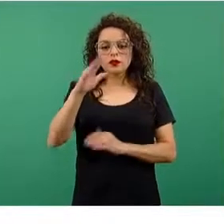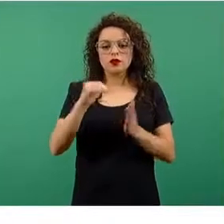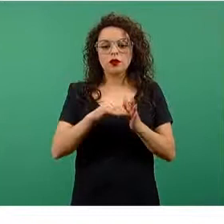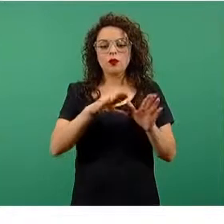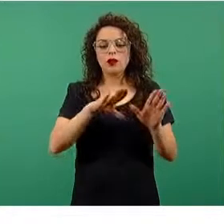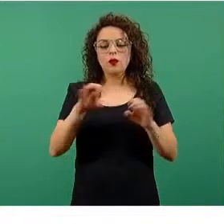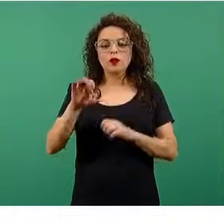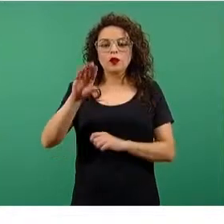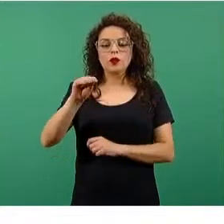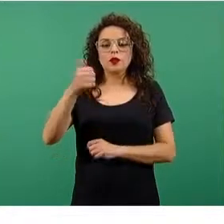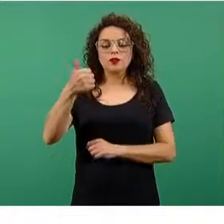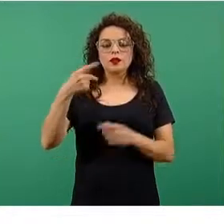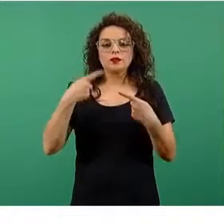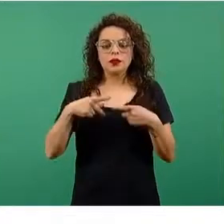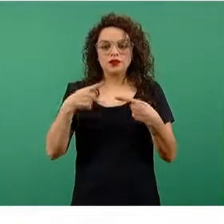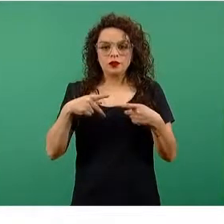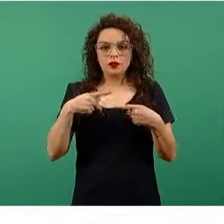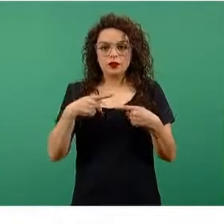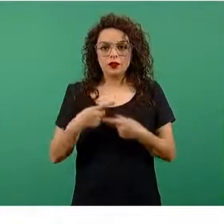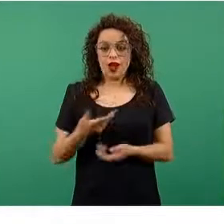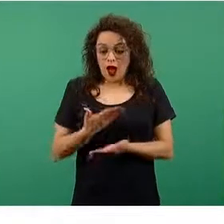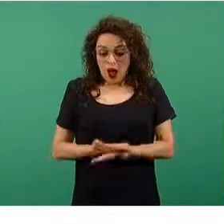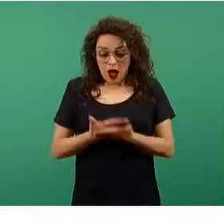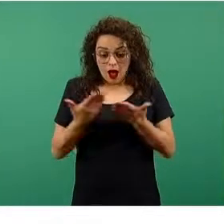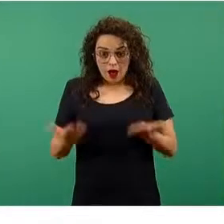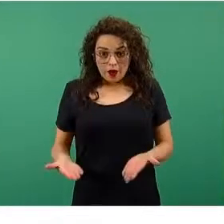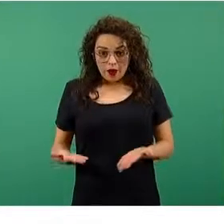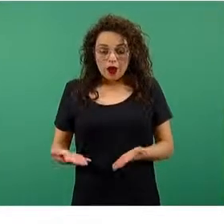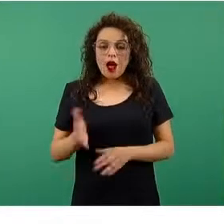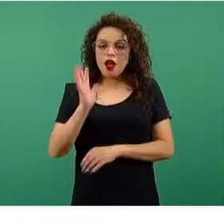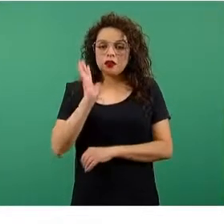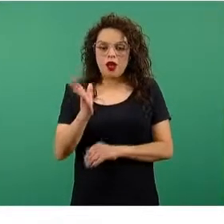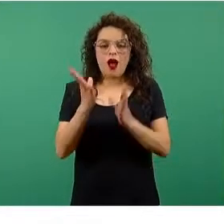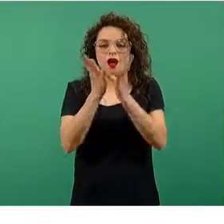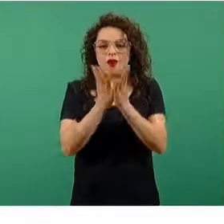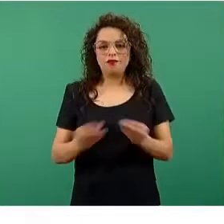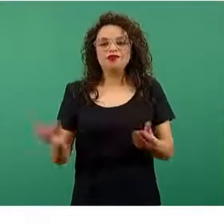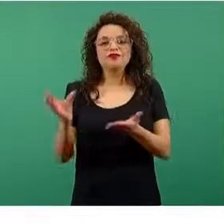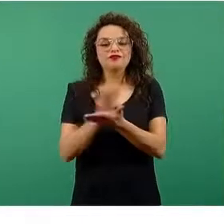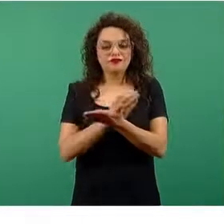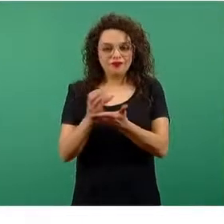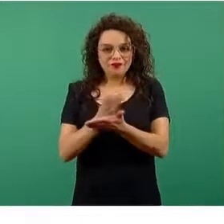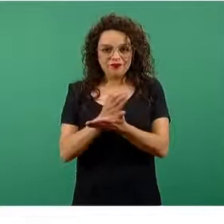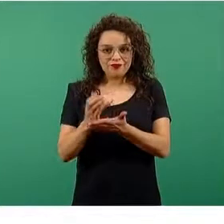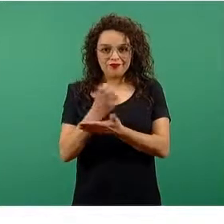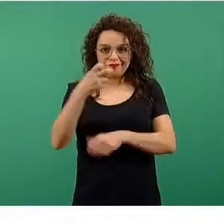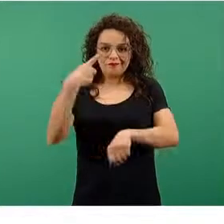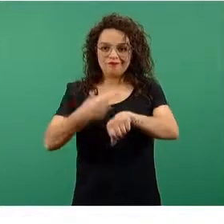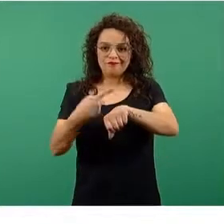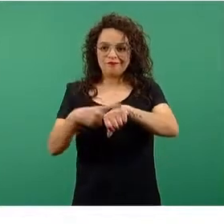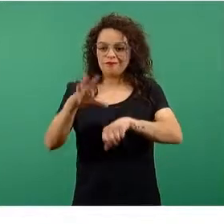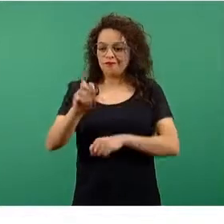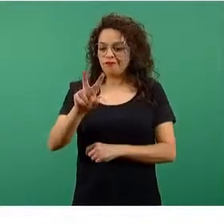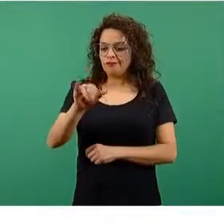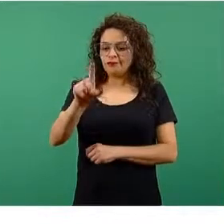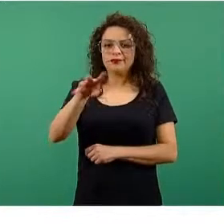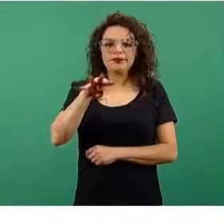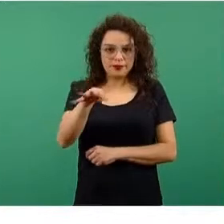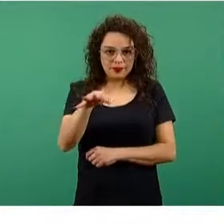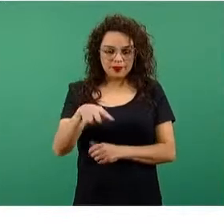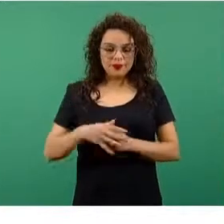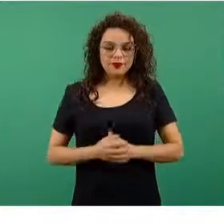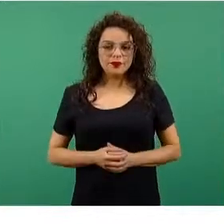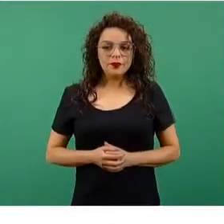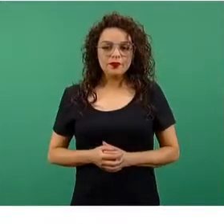1.685.996 personas, que son precisamente las que hasta este momento ya se han recuperado de la COVID-19. Como sabemos y